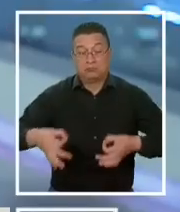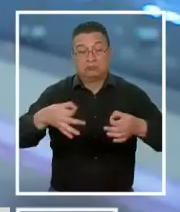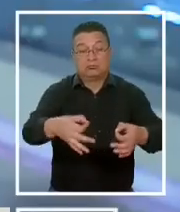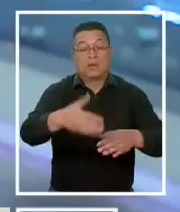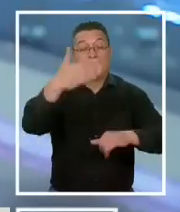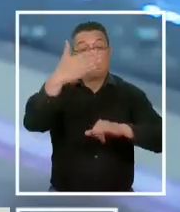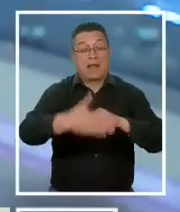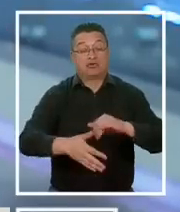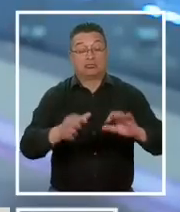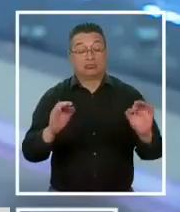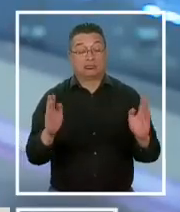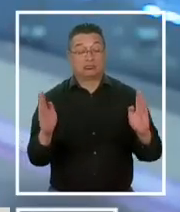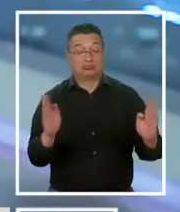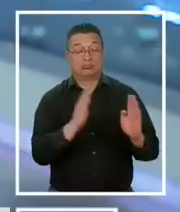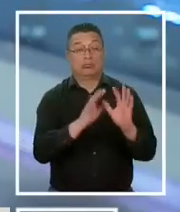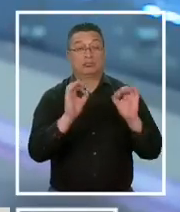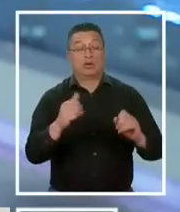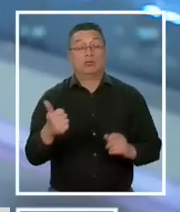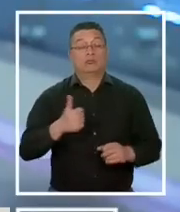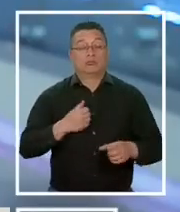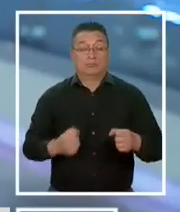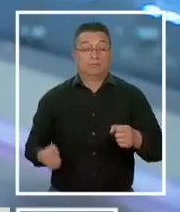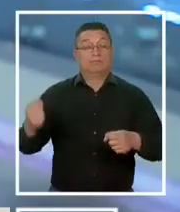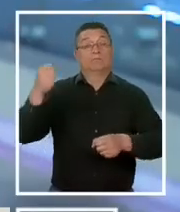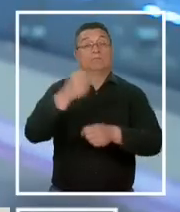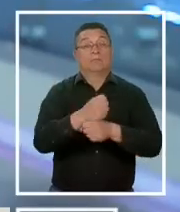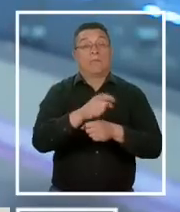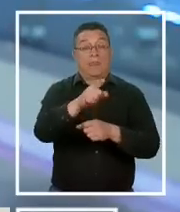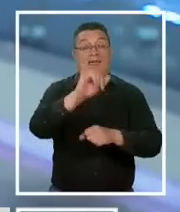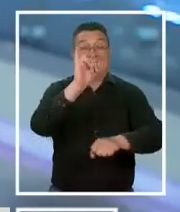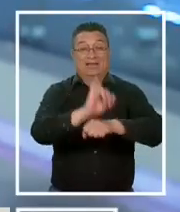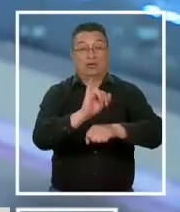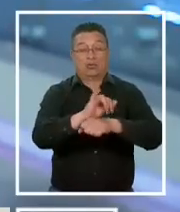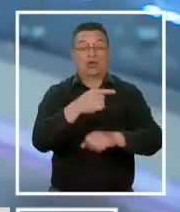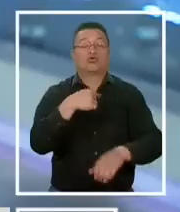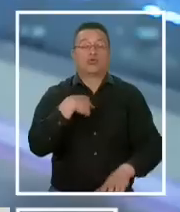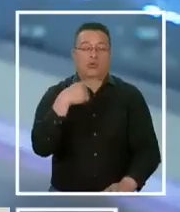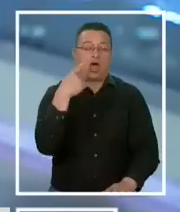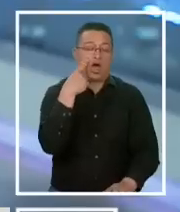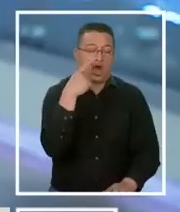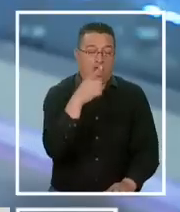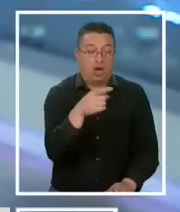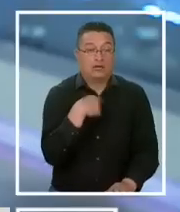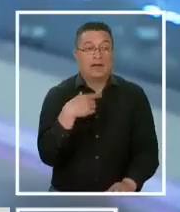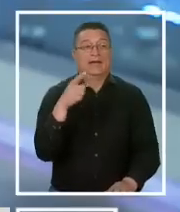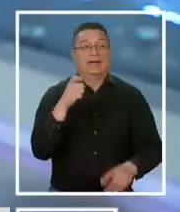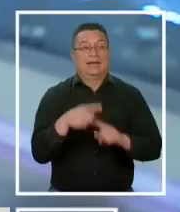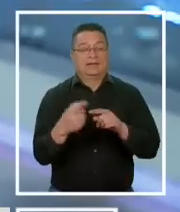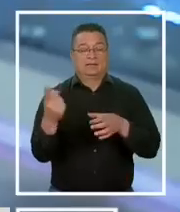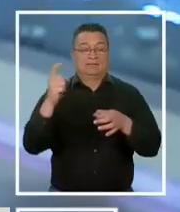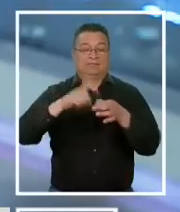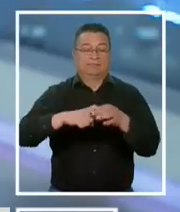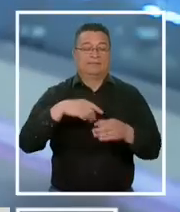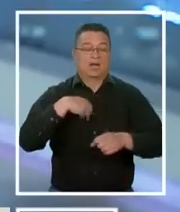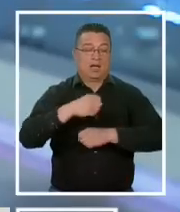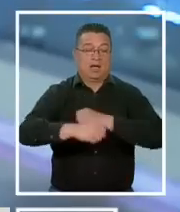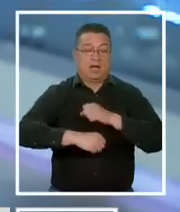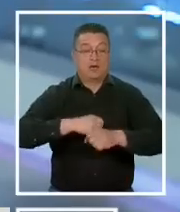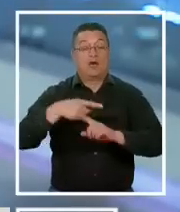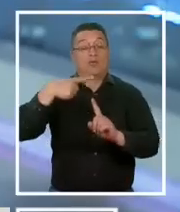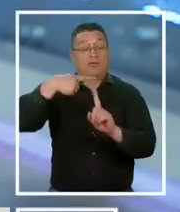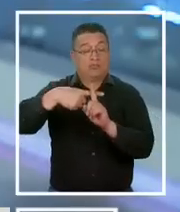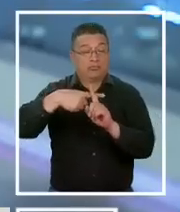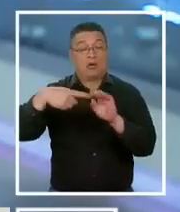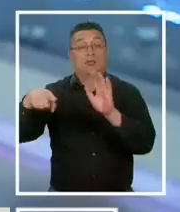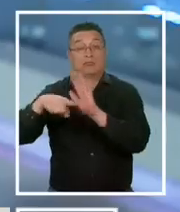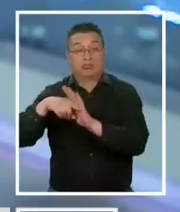plazo legal para poder ejercer este cargo En una institución que además conozco porque fui parte de ella mucho tiempo de sus virtudes